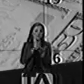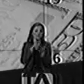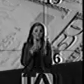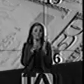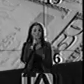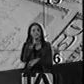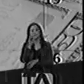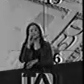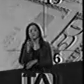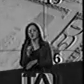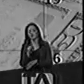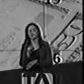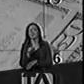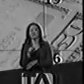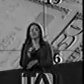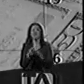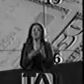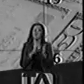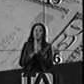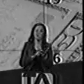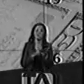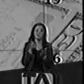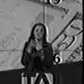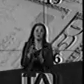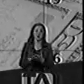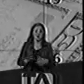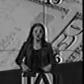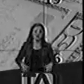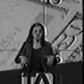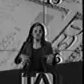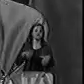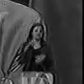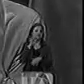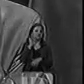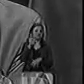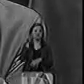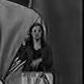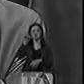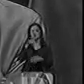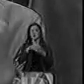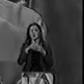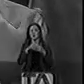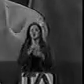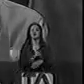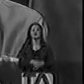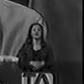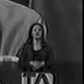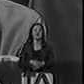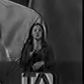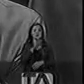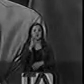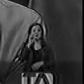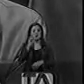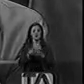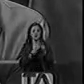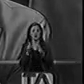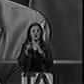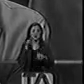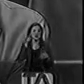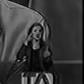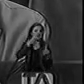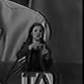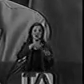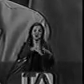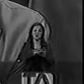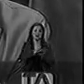120 mil contribuyentes ha significado un ingreso de 84 millones de dólares. Cerca del 50% han ingresado directamente ya